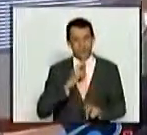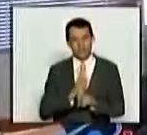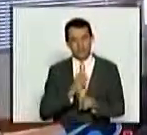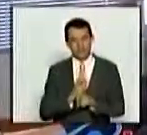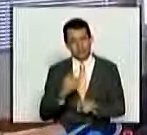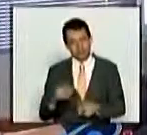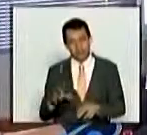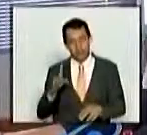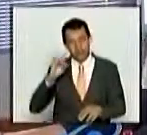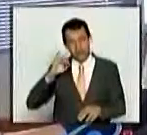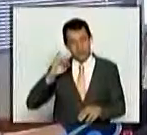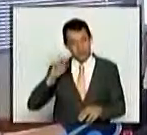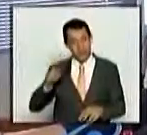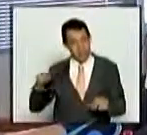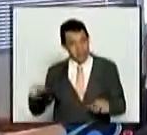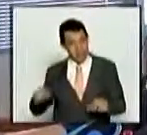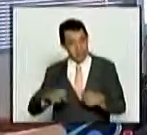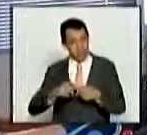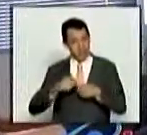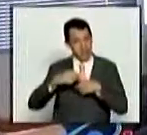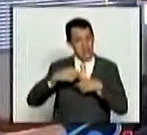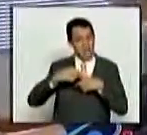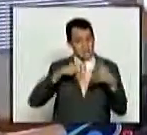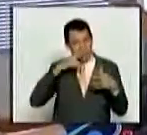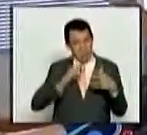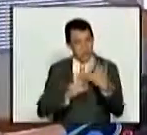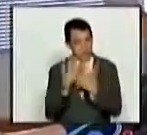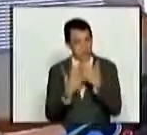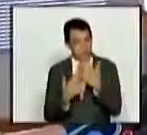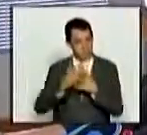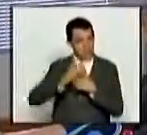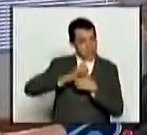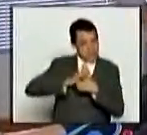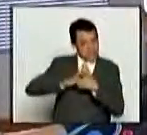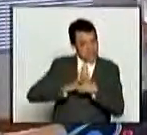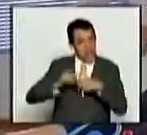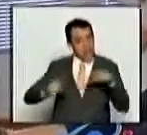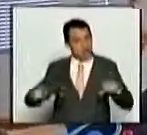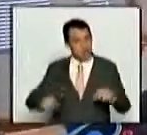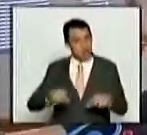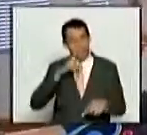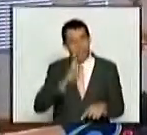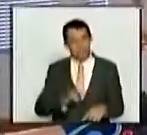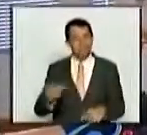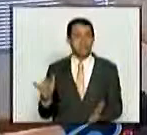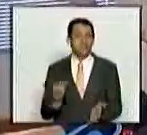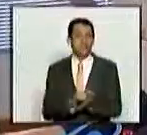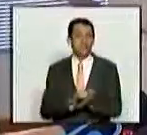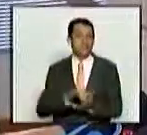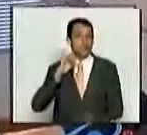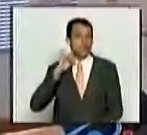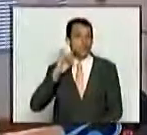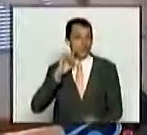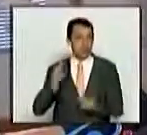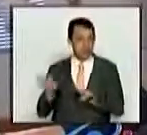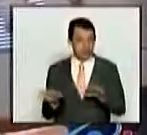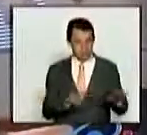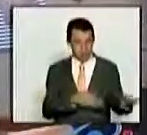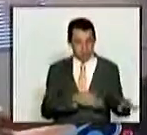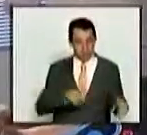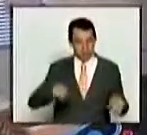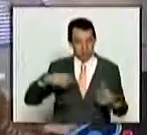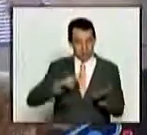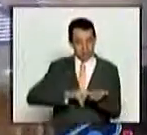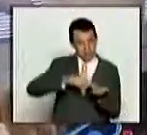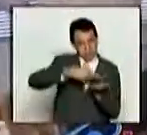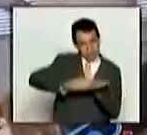Suena como cuando la gente dice que se saca una yuca, pues, exacto. Eso es. Muy bien, José, nos vamos a voltear hacia este lado, vamos a